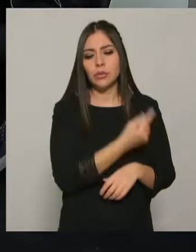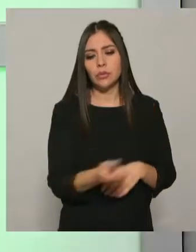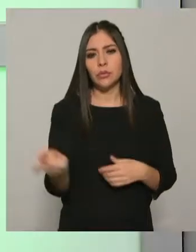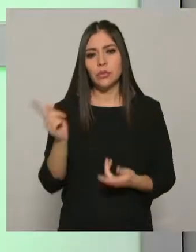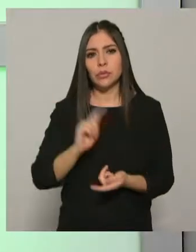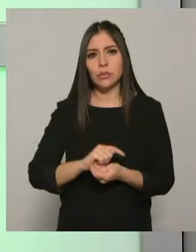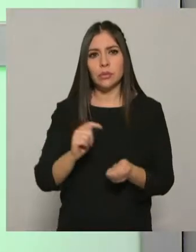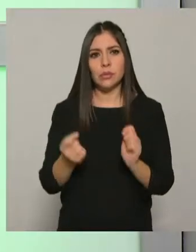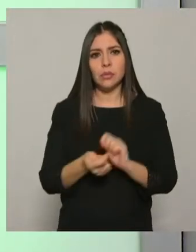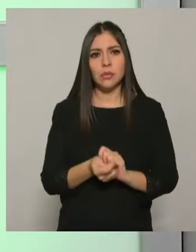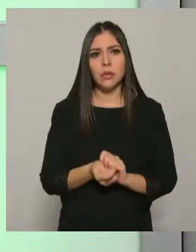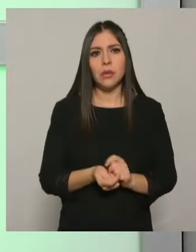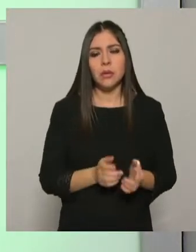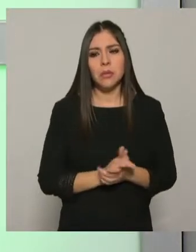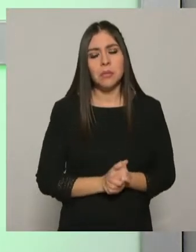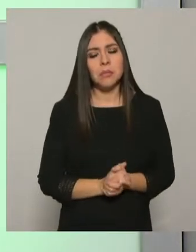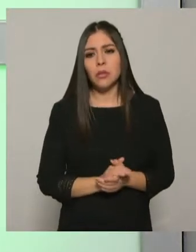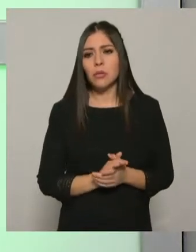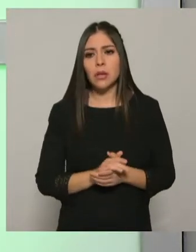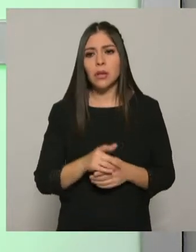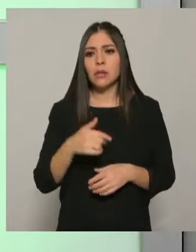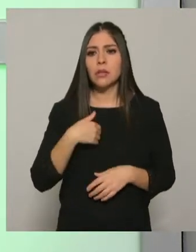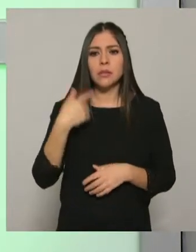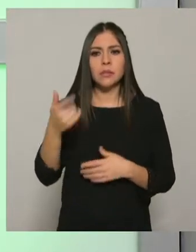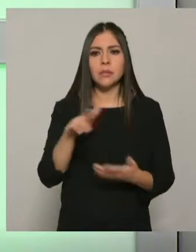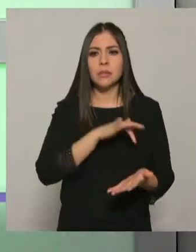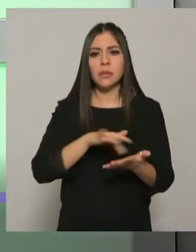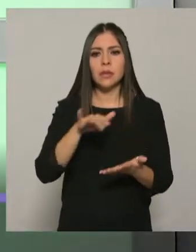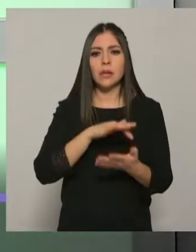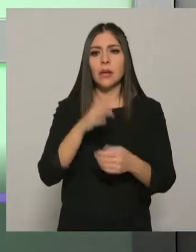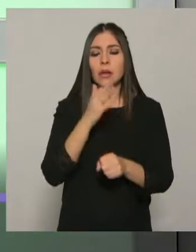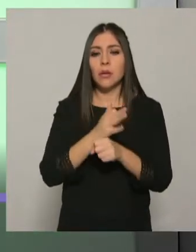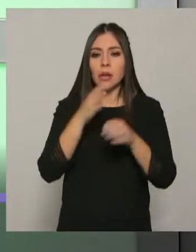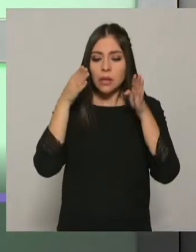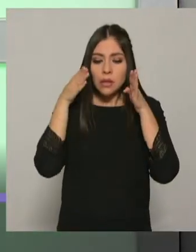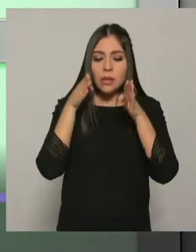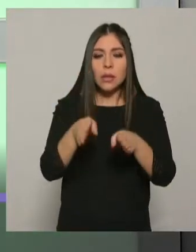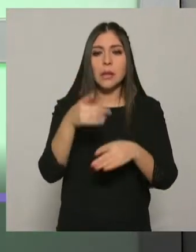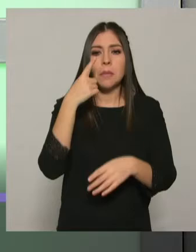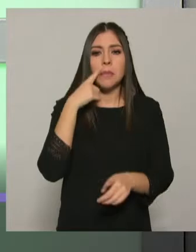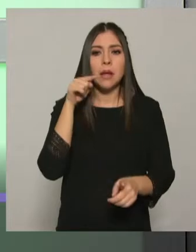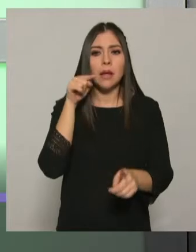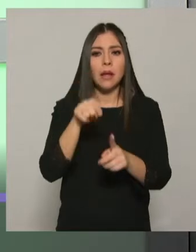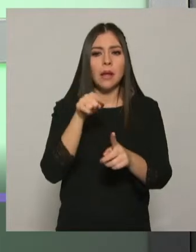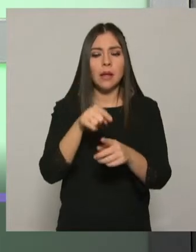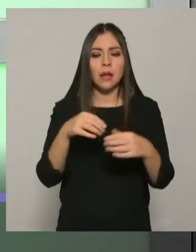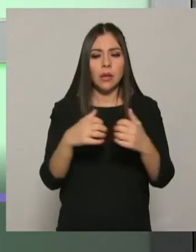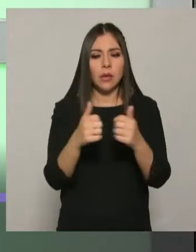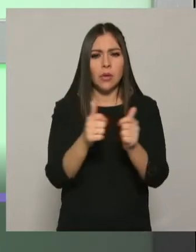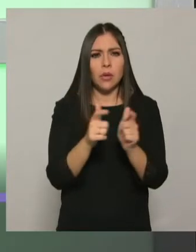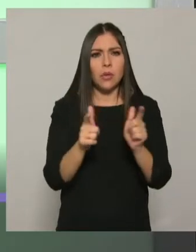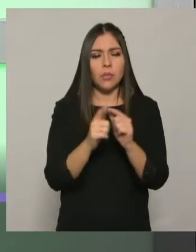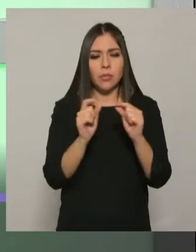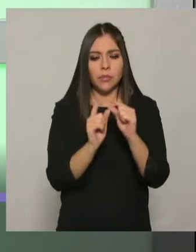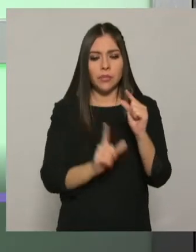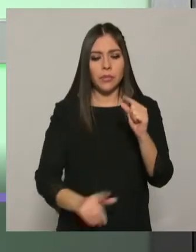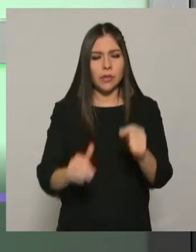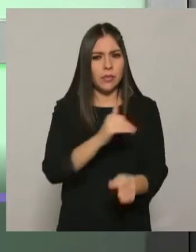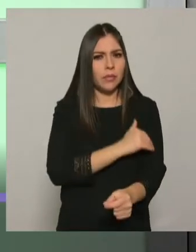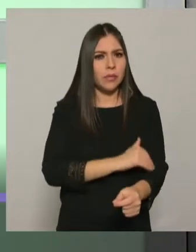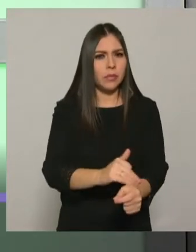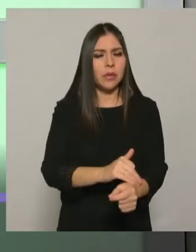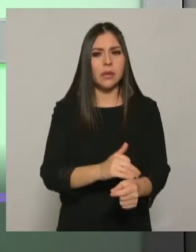Transgénero, quiero leerla. Va dirigido precisamente al Frente Nacional por la Familia, que son estas personas que quieren hacer